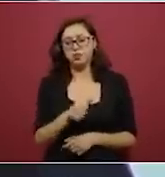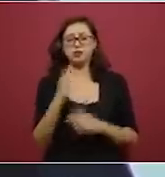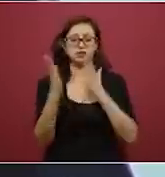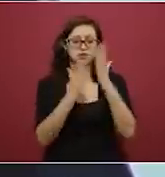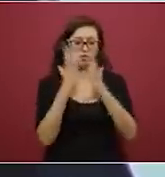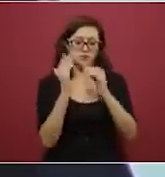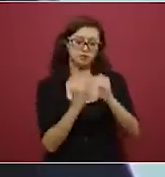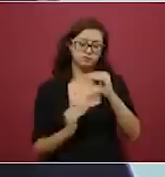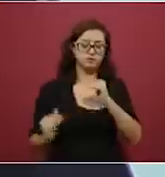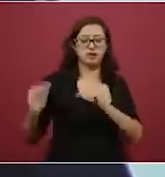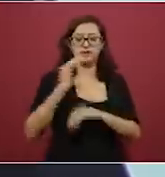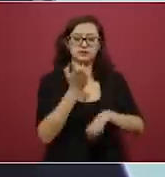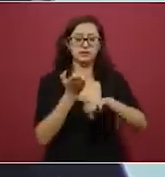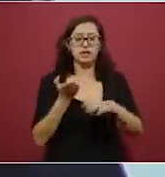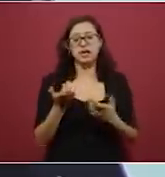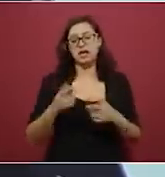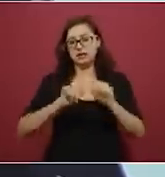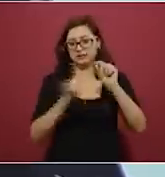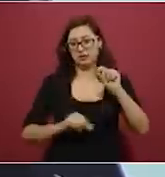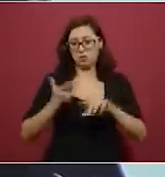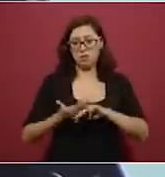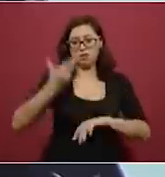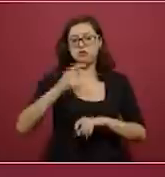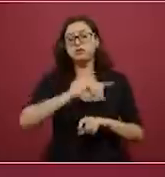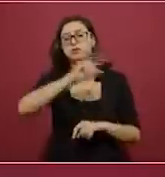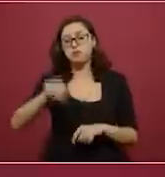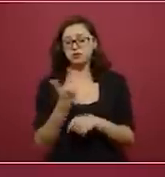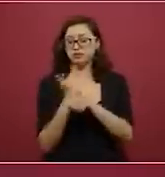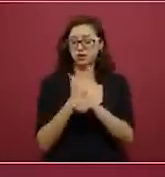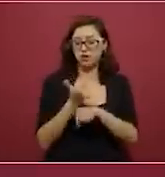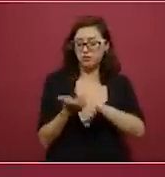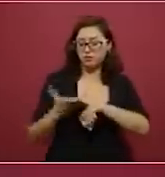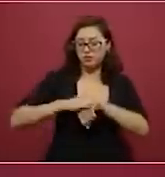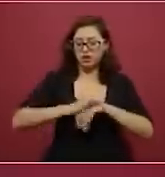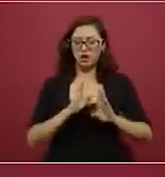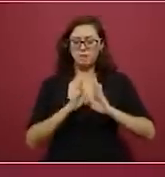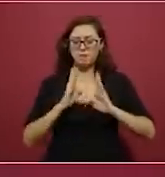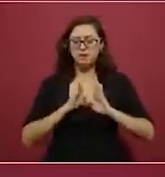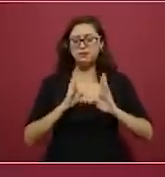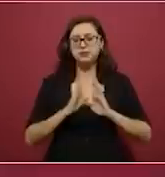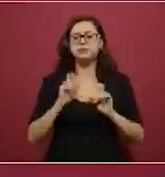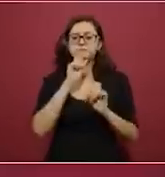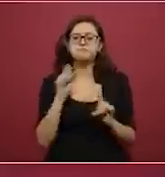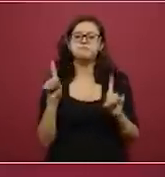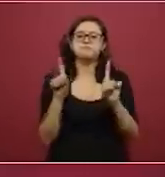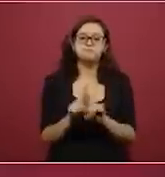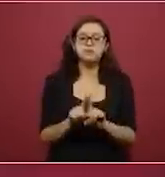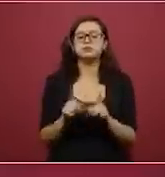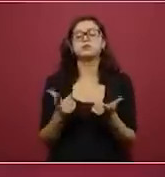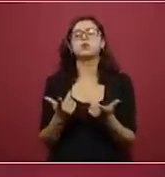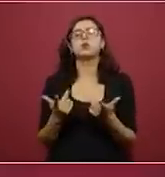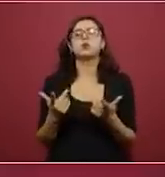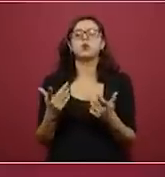estado mayor y la licenciatura en la misión militar en el colegio el colegio defensa